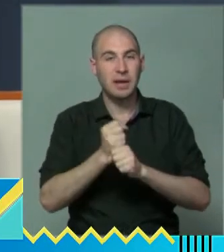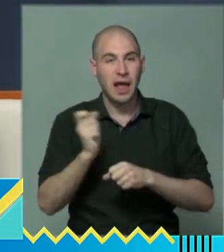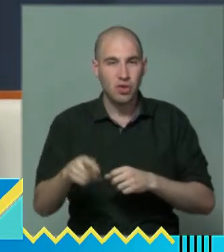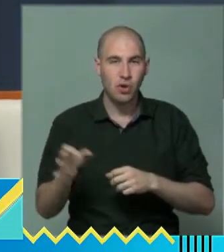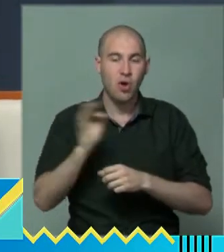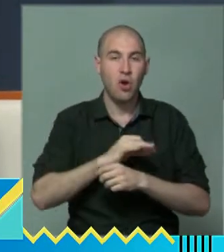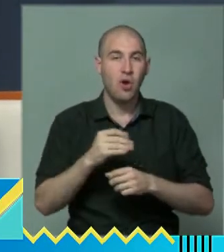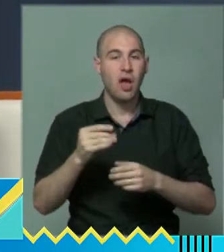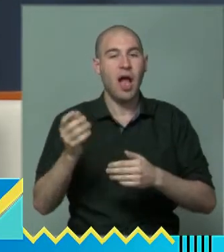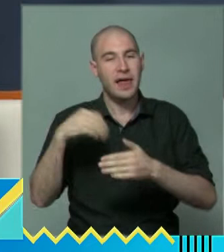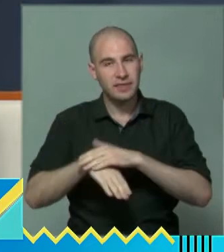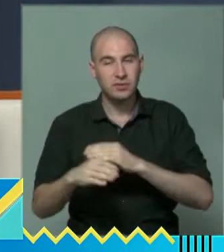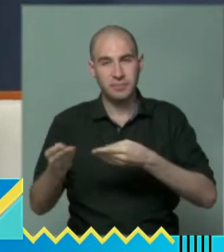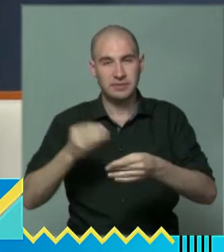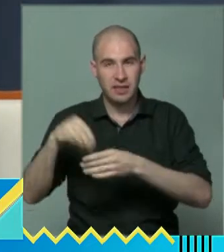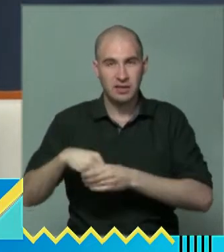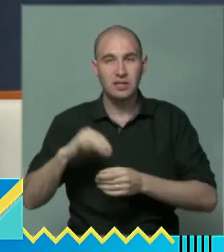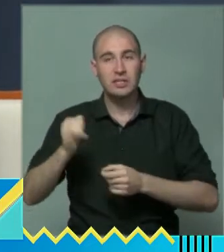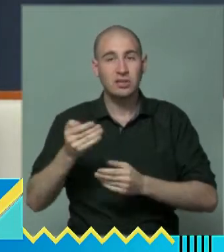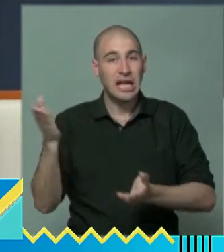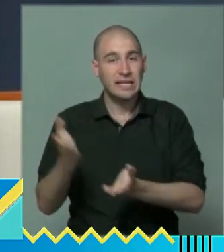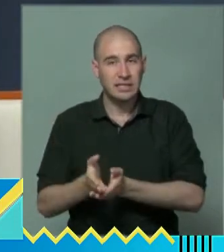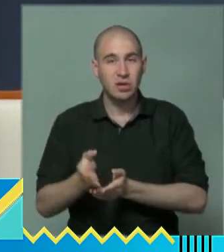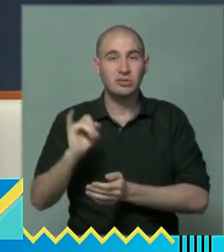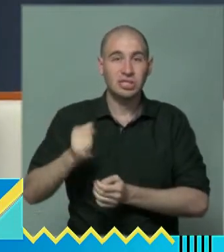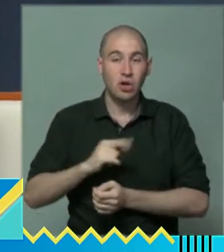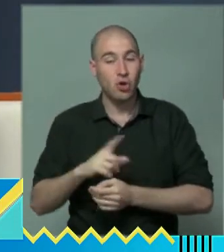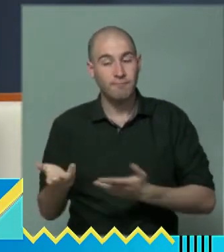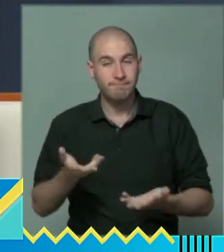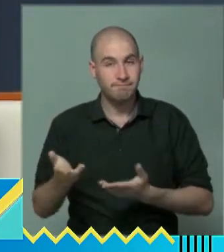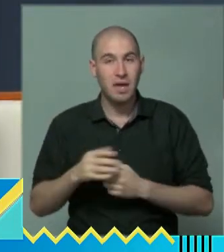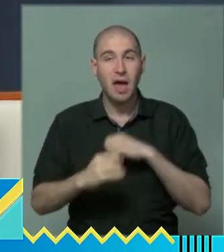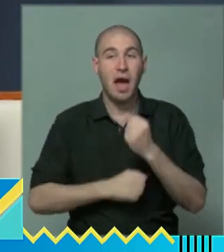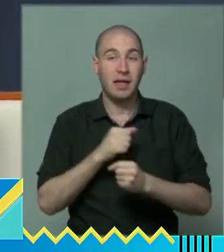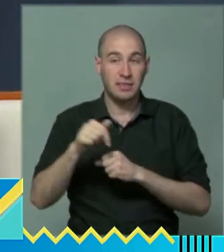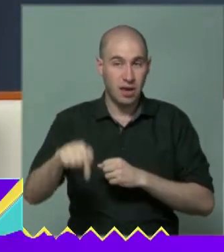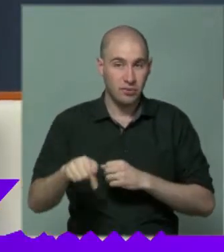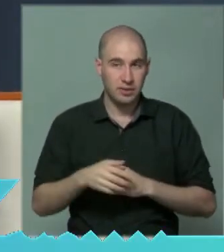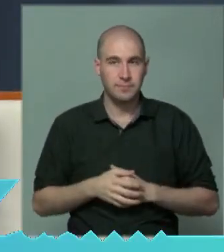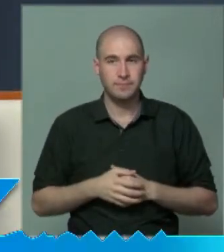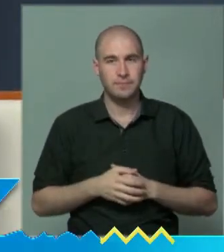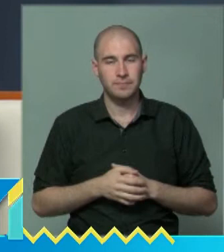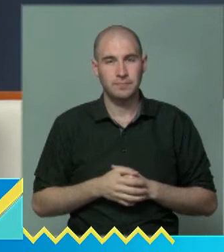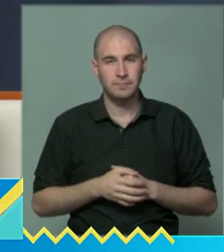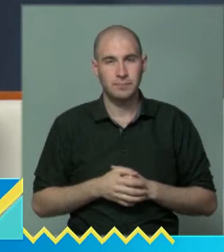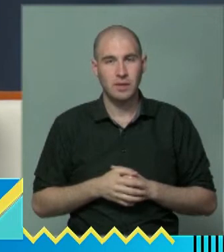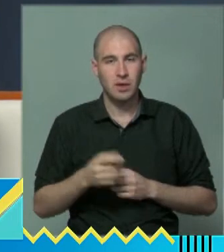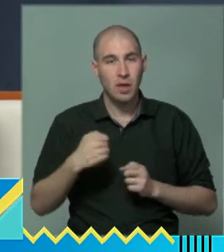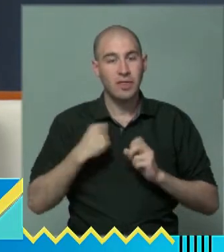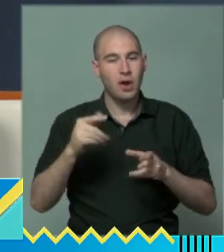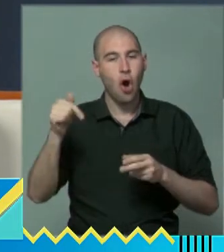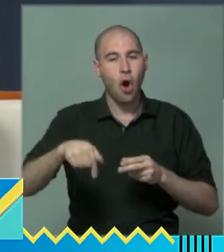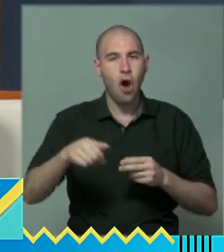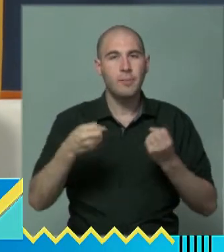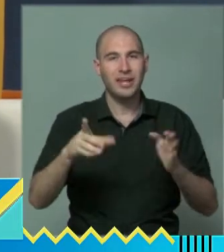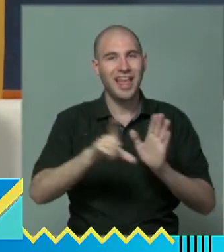sus dependientes, si es necesario que tengan un castigo o no. Al día de la fecha, y lo digo a hoy porque